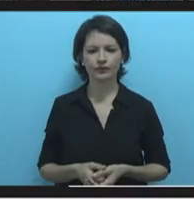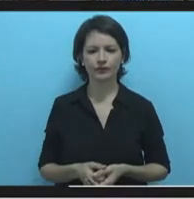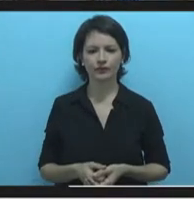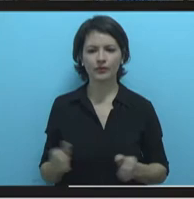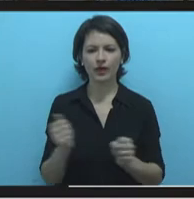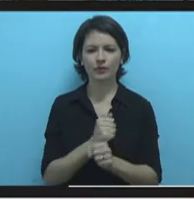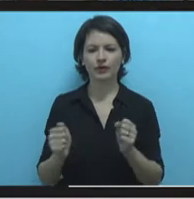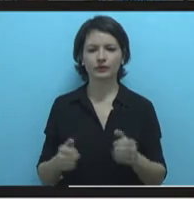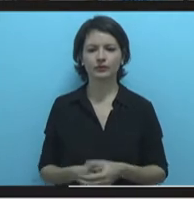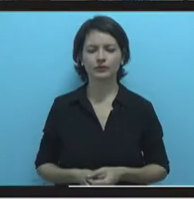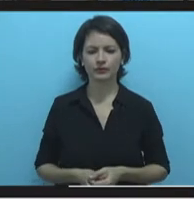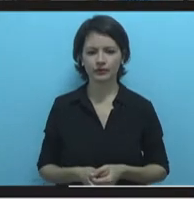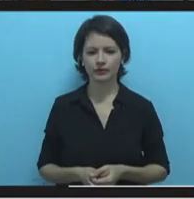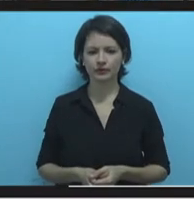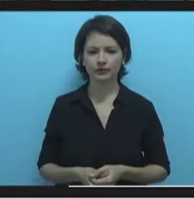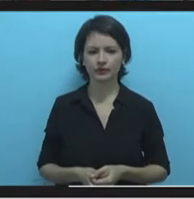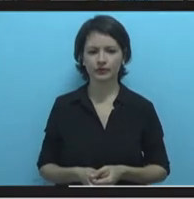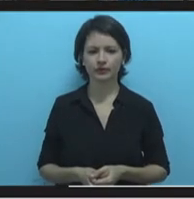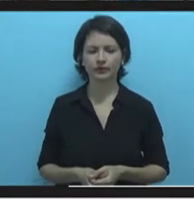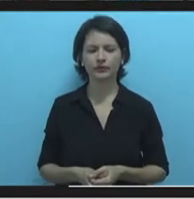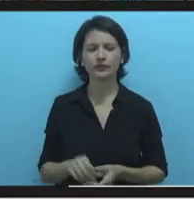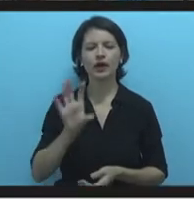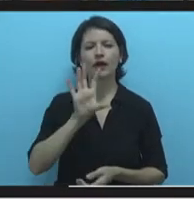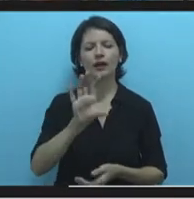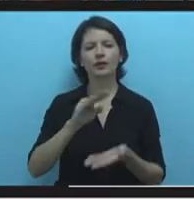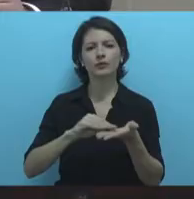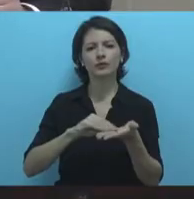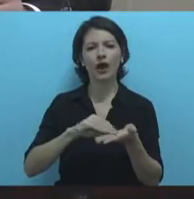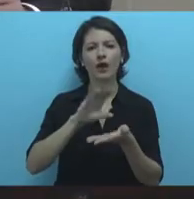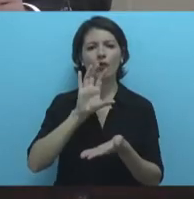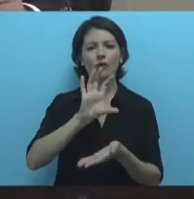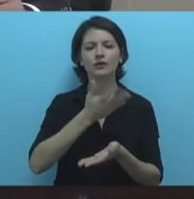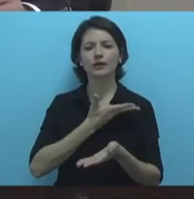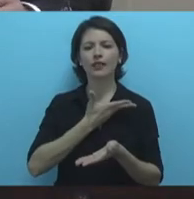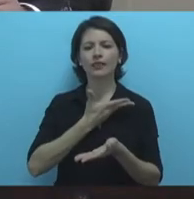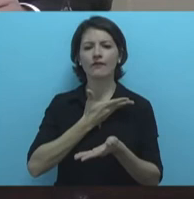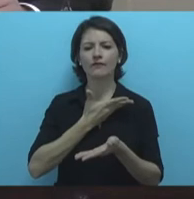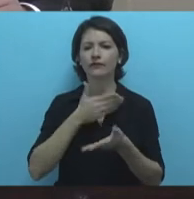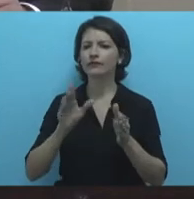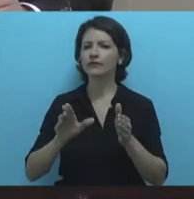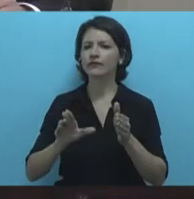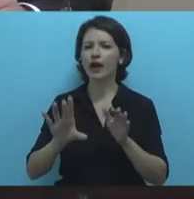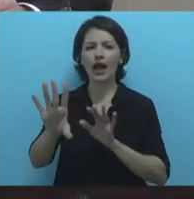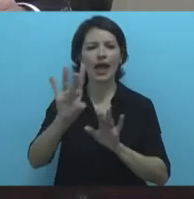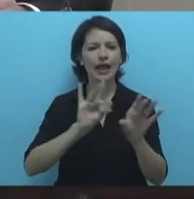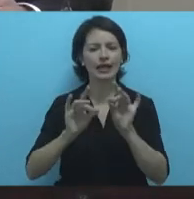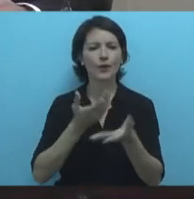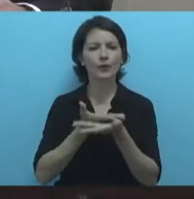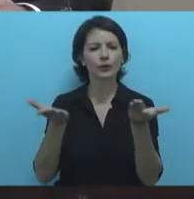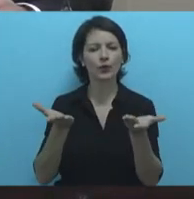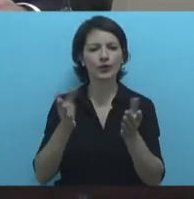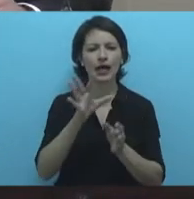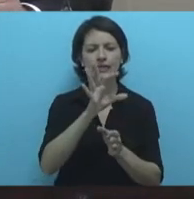aprobado la cámara diputado de la provincia resuelve llamar a licitación pública número